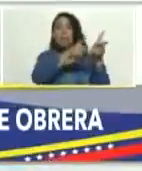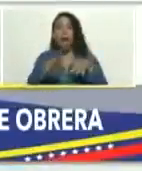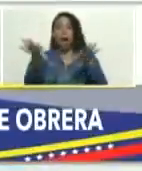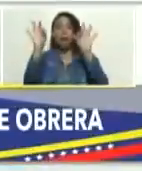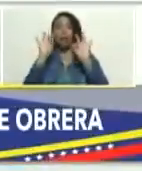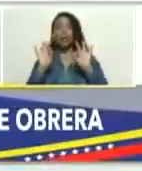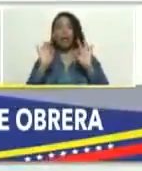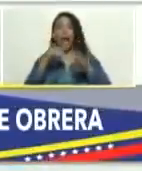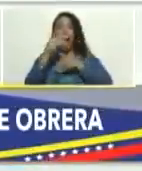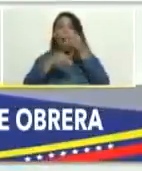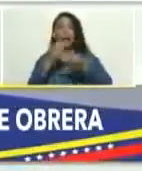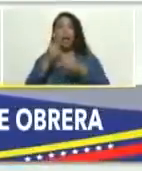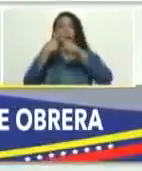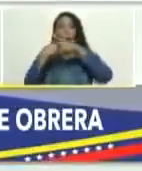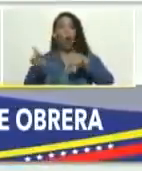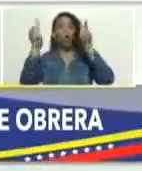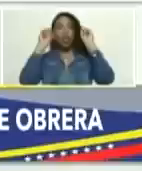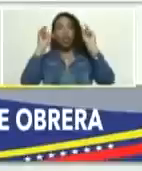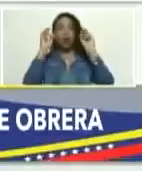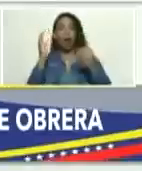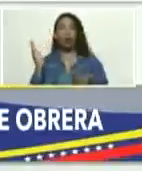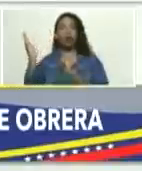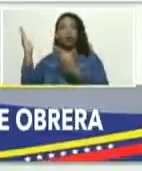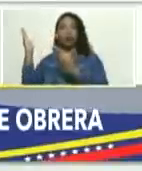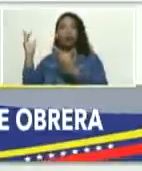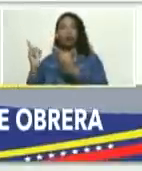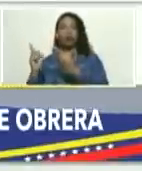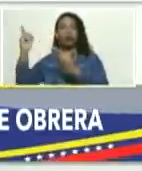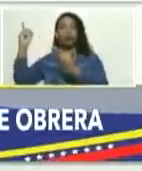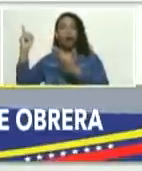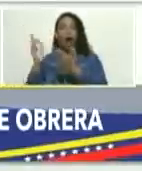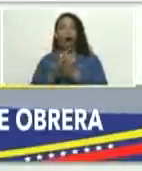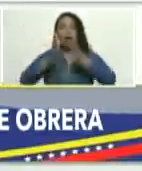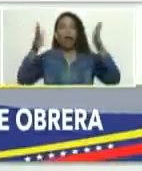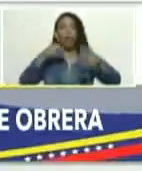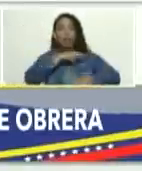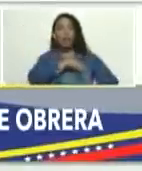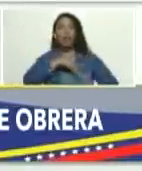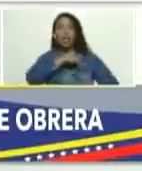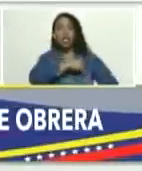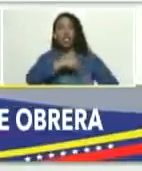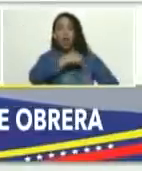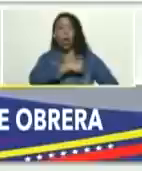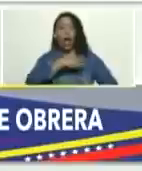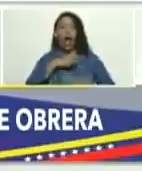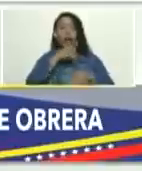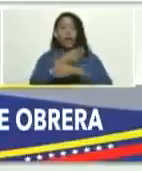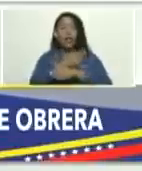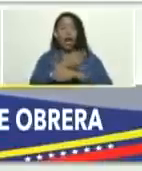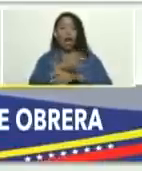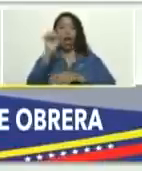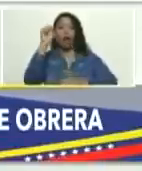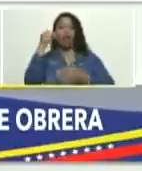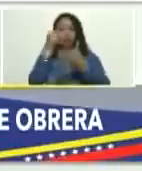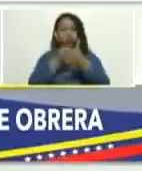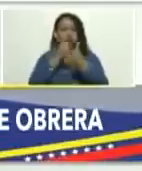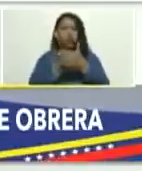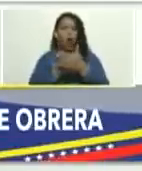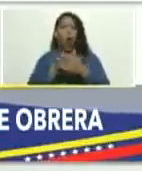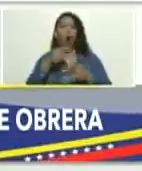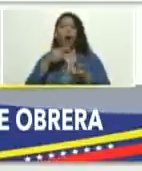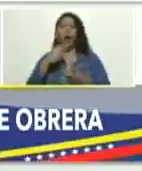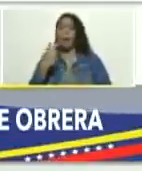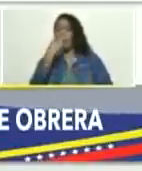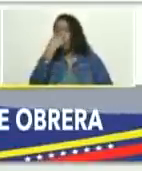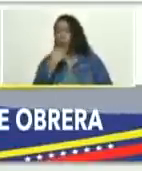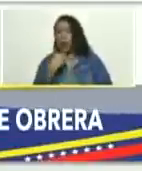para darle otra dimensión a las misiones, grandes misiones, y para ir a un combate a fondo contra la miseria, la pobreza,